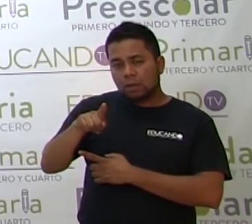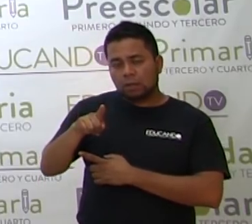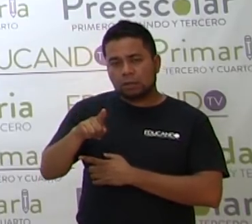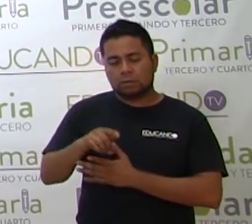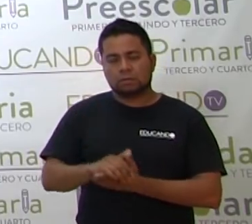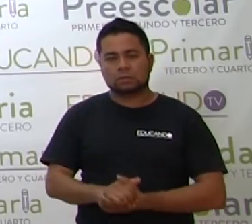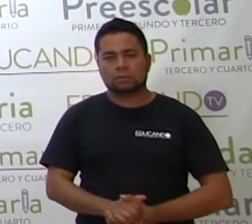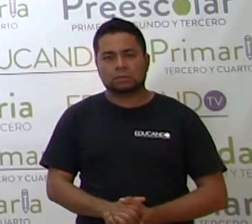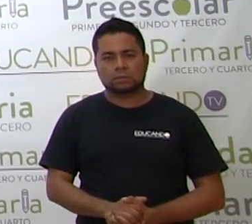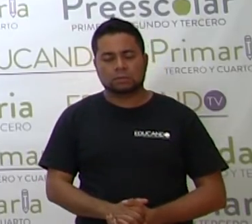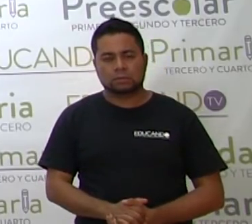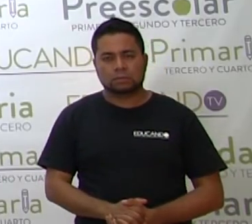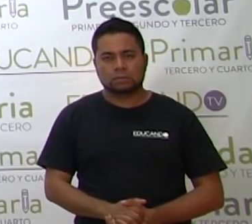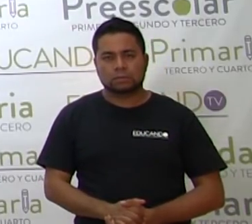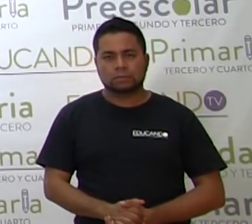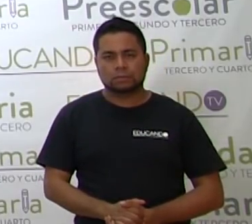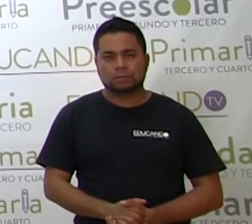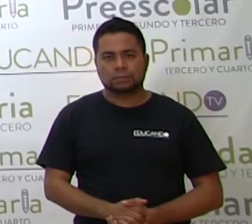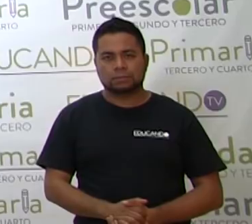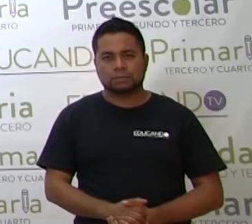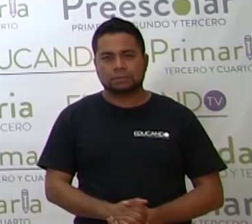provocar